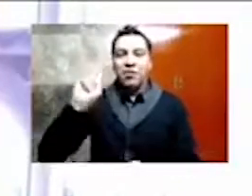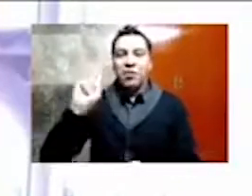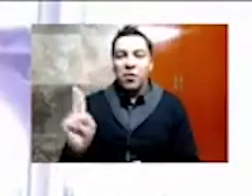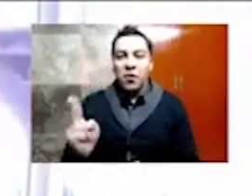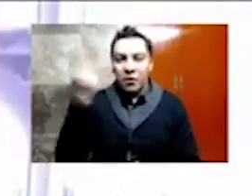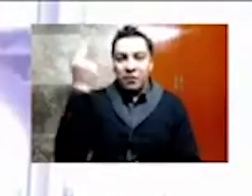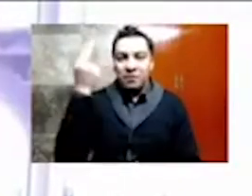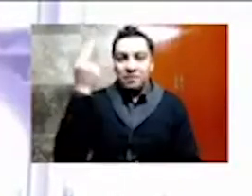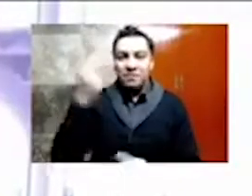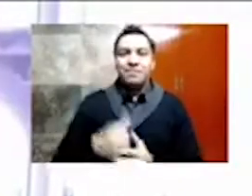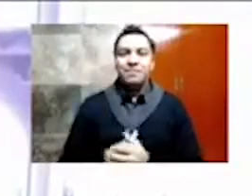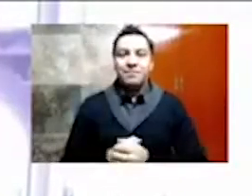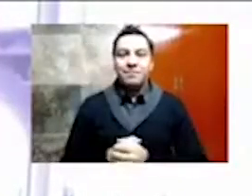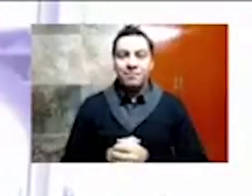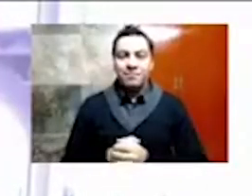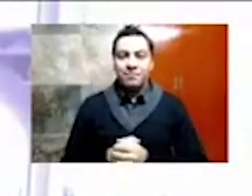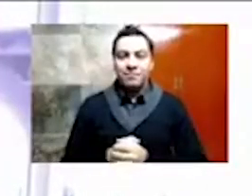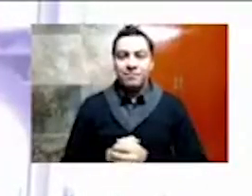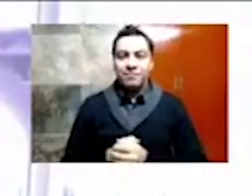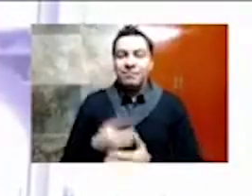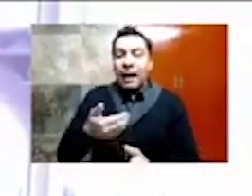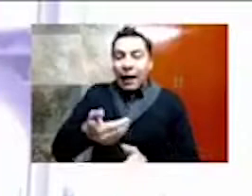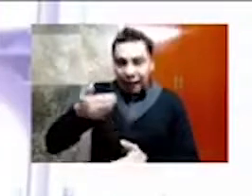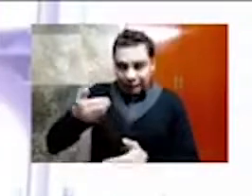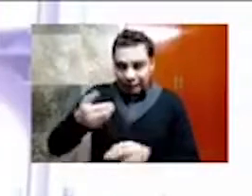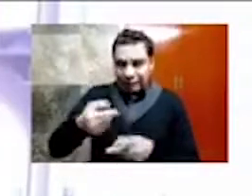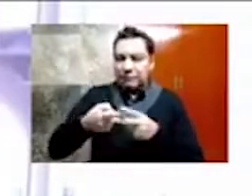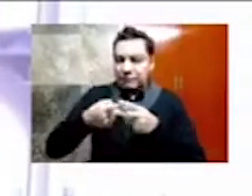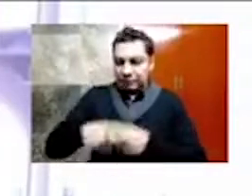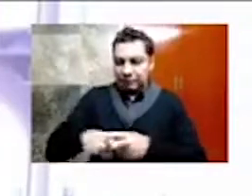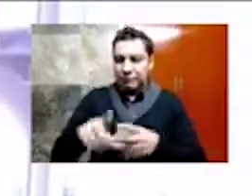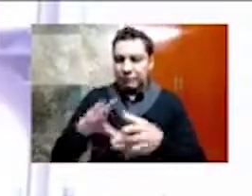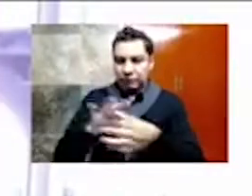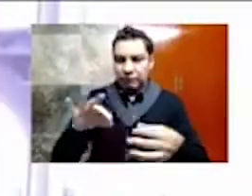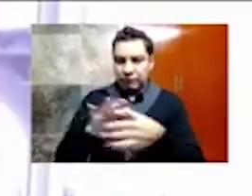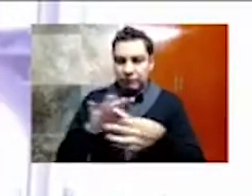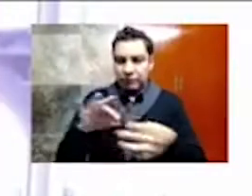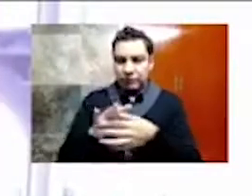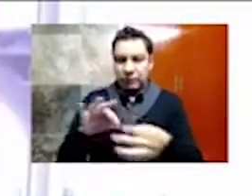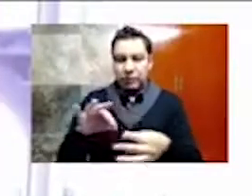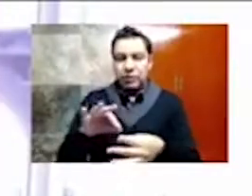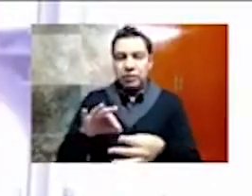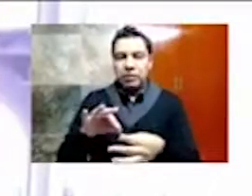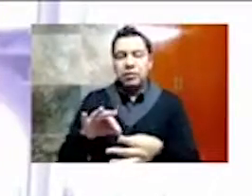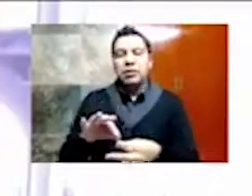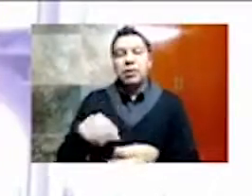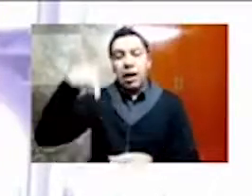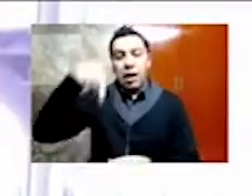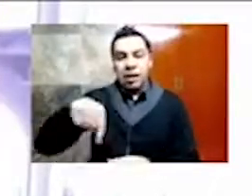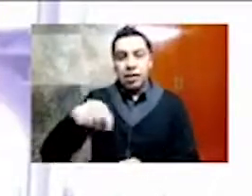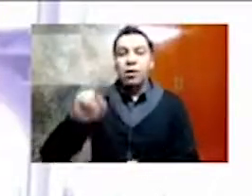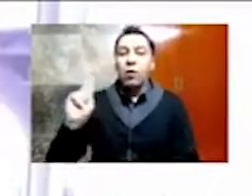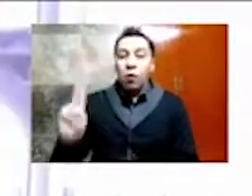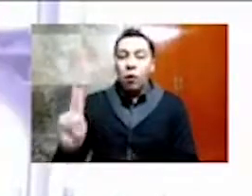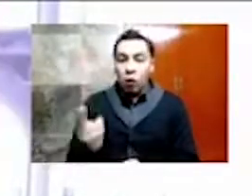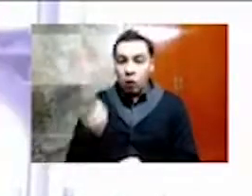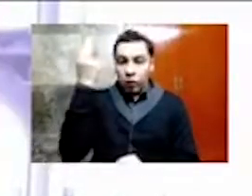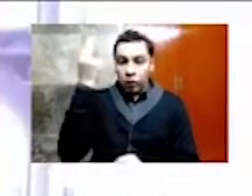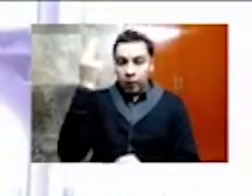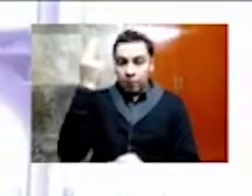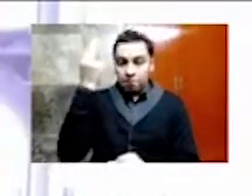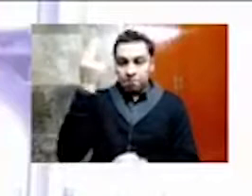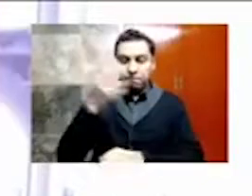Y antes de empezar nuestra sesión, dado que es la última, quiero agradecer a nombre de la UNAM, de la